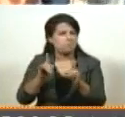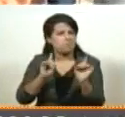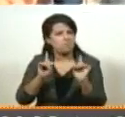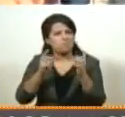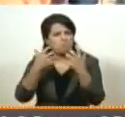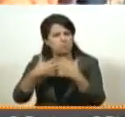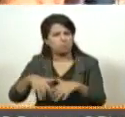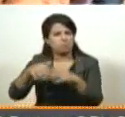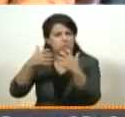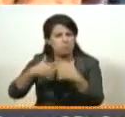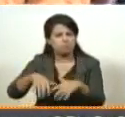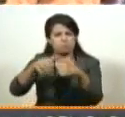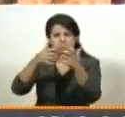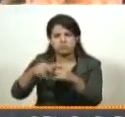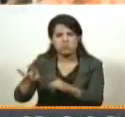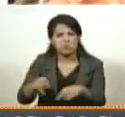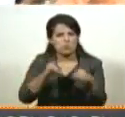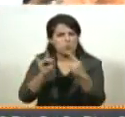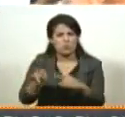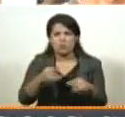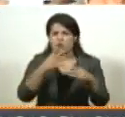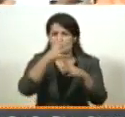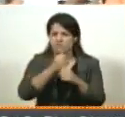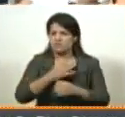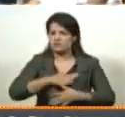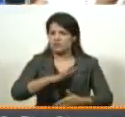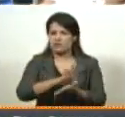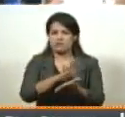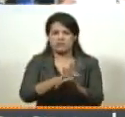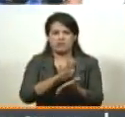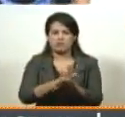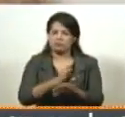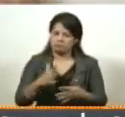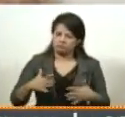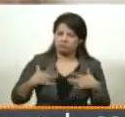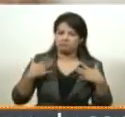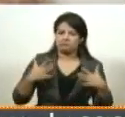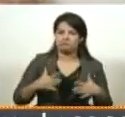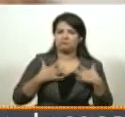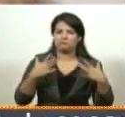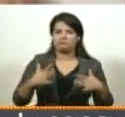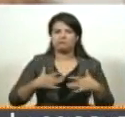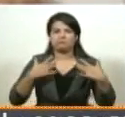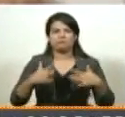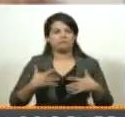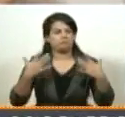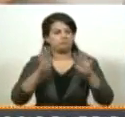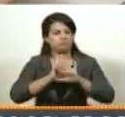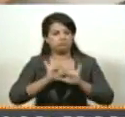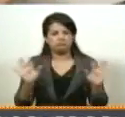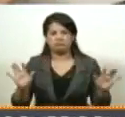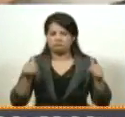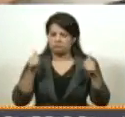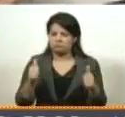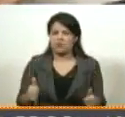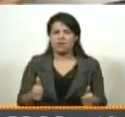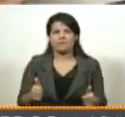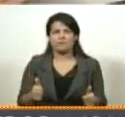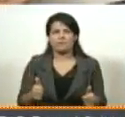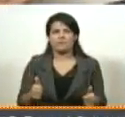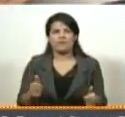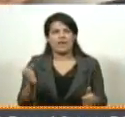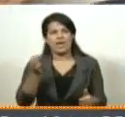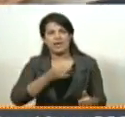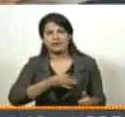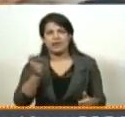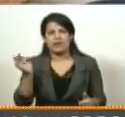estar tranquilos y confiados y muy contentos que que hemos funcionado muy bien,